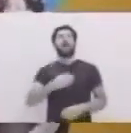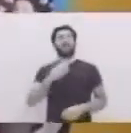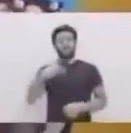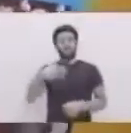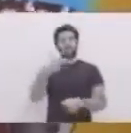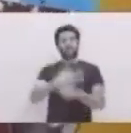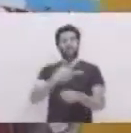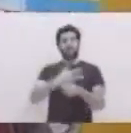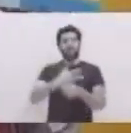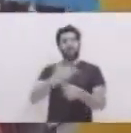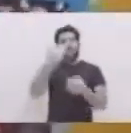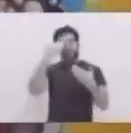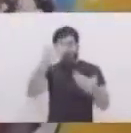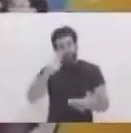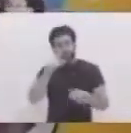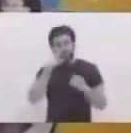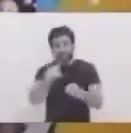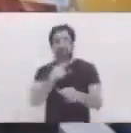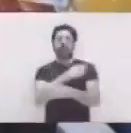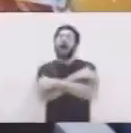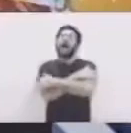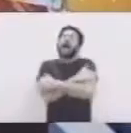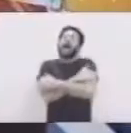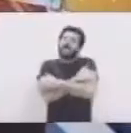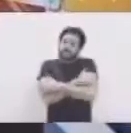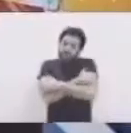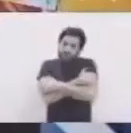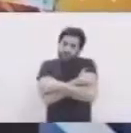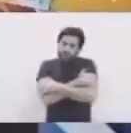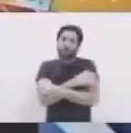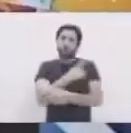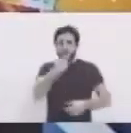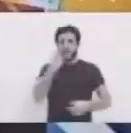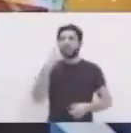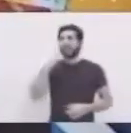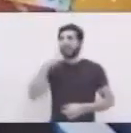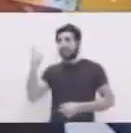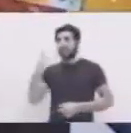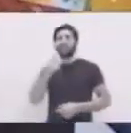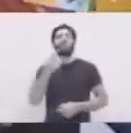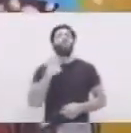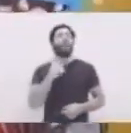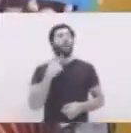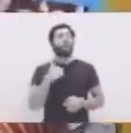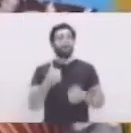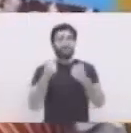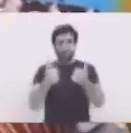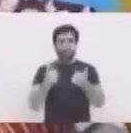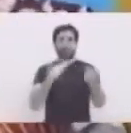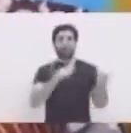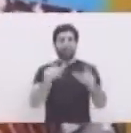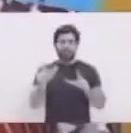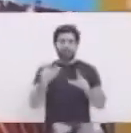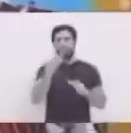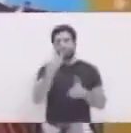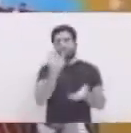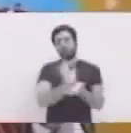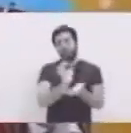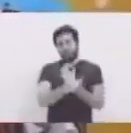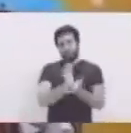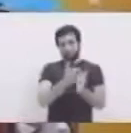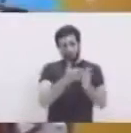país te mandan un fuerte abrazo. Y de una vez te advierto, te vas a divertir, prepárate para